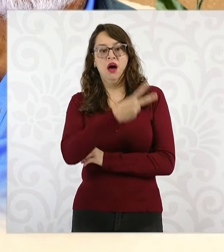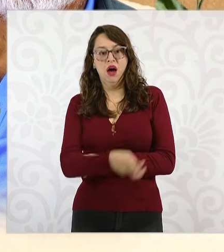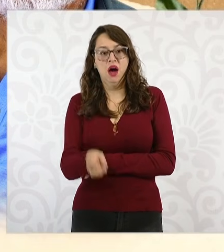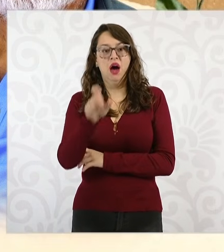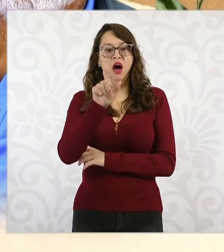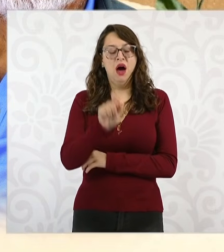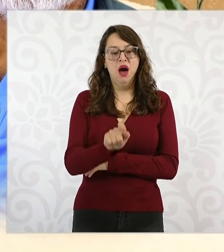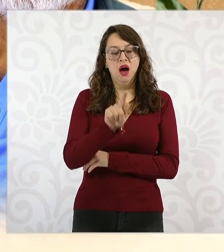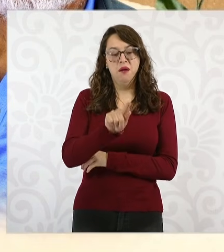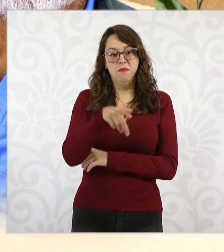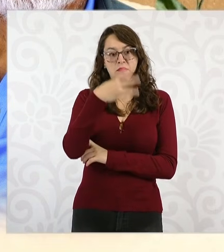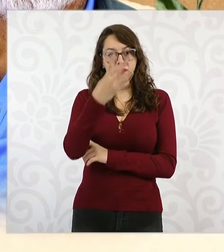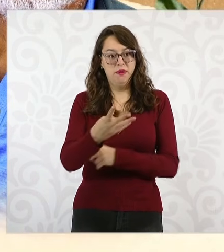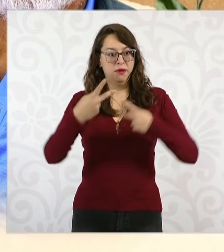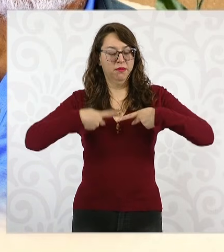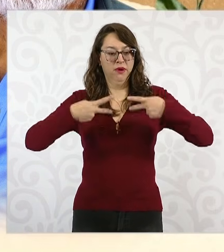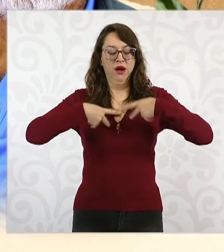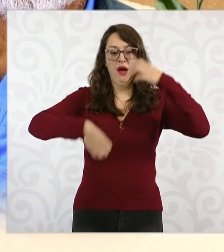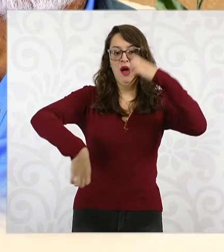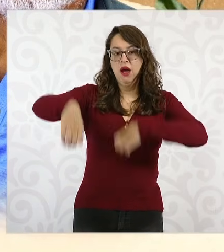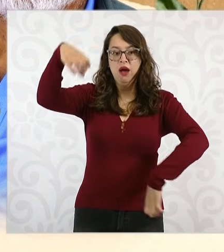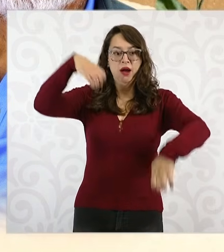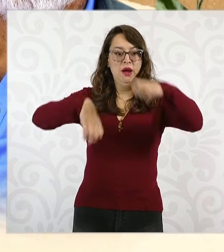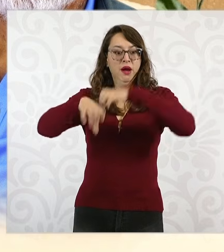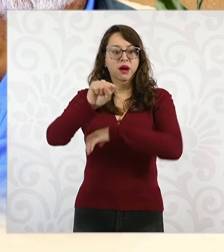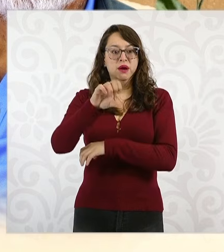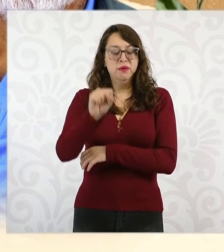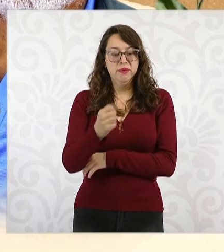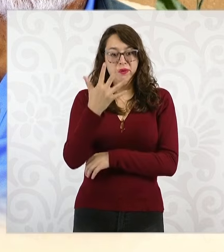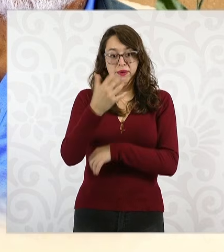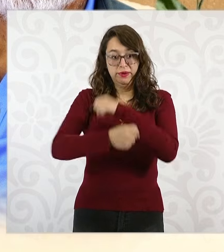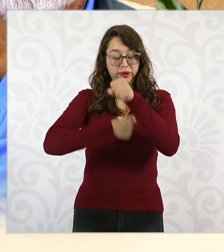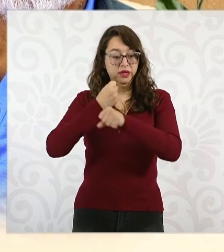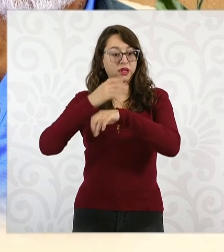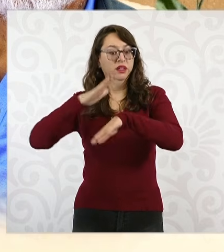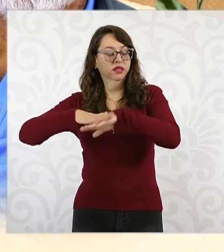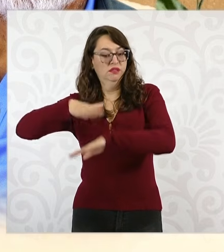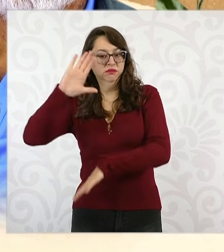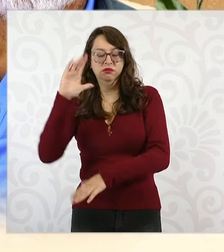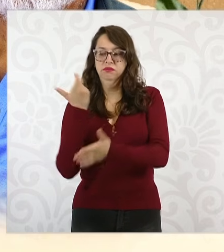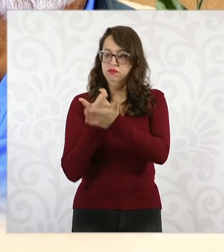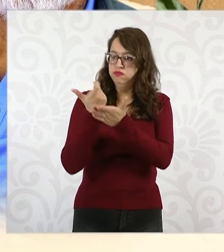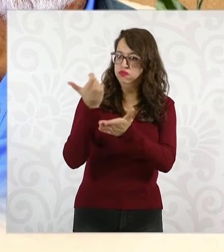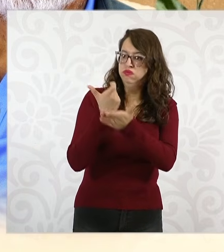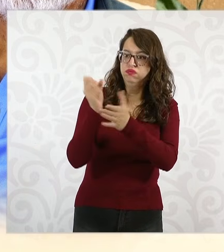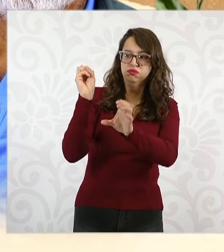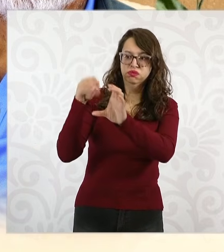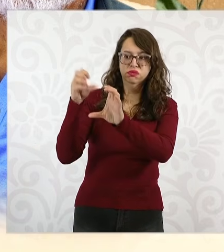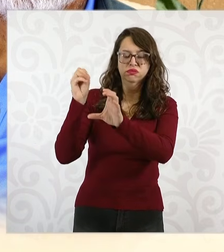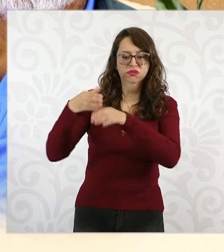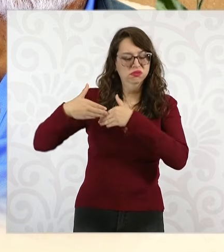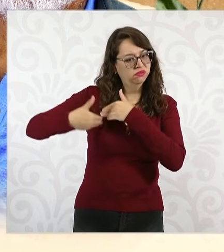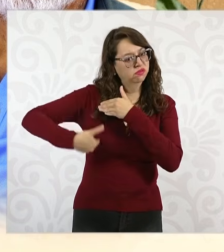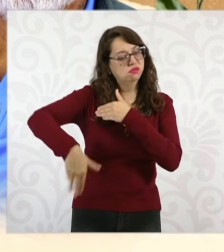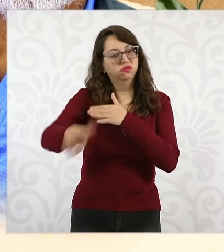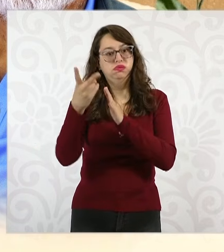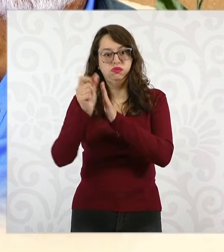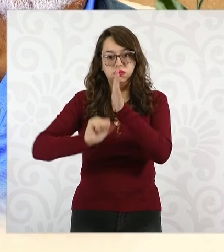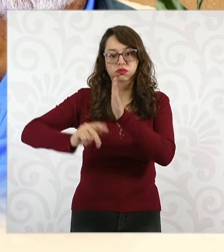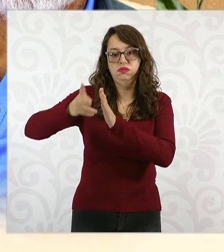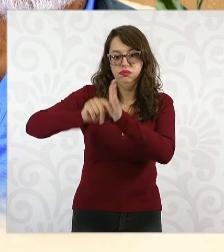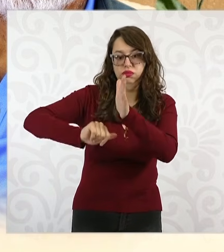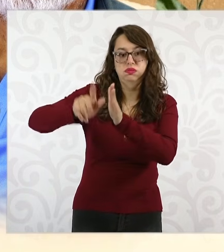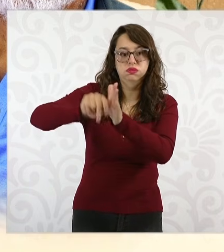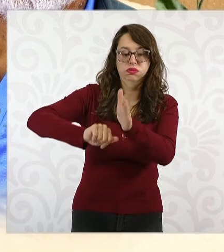13,788,274 adultos mayores de 65 años en adelante son los que reciben este apoyo durante estos